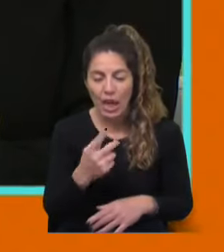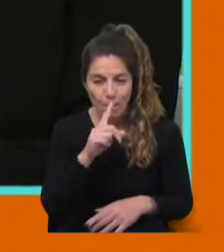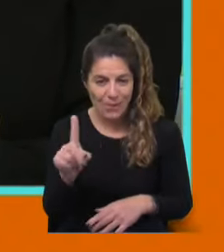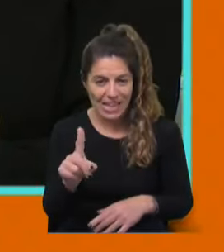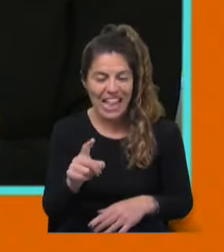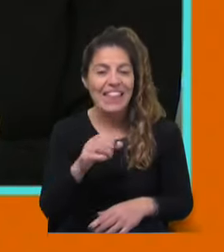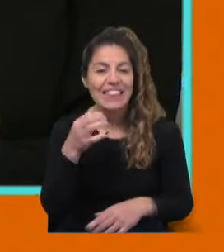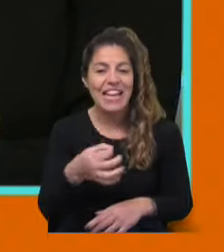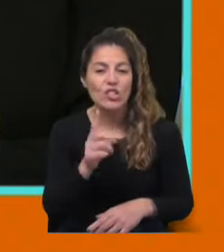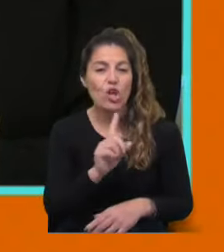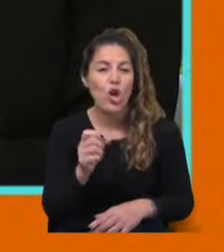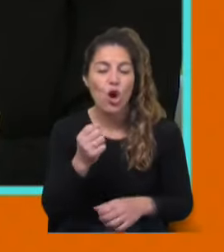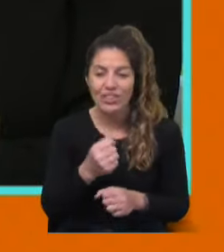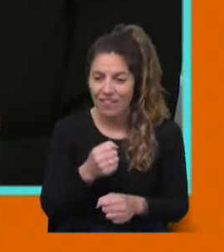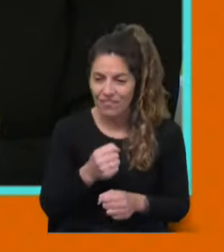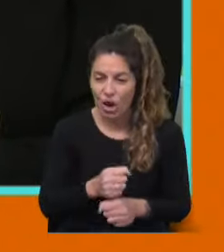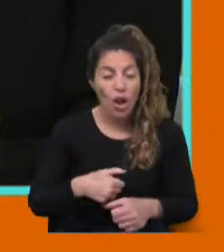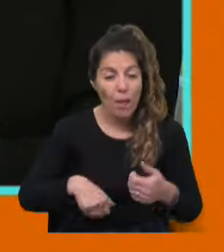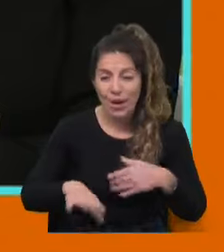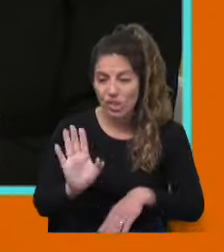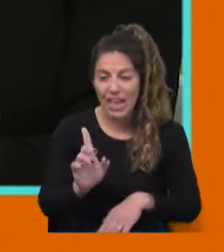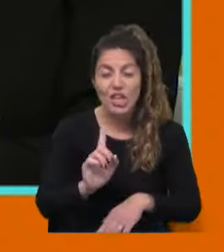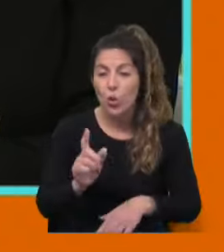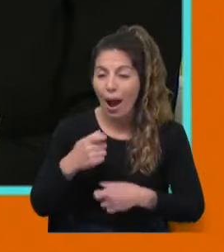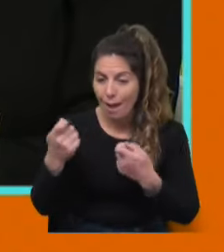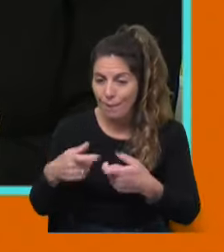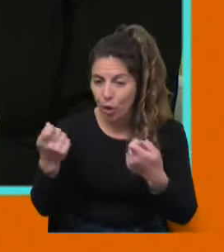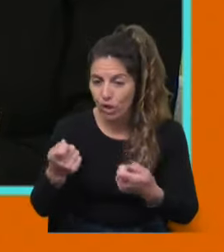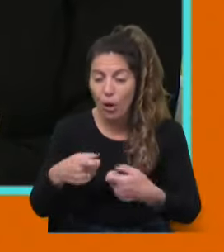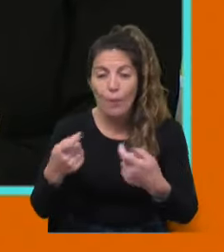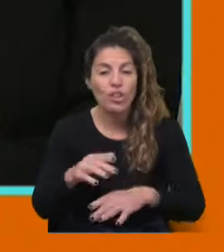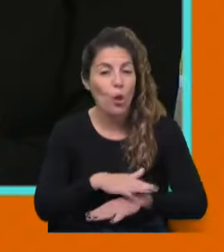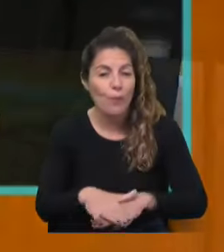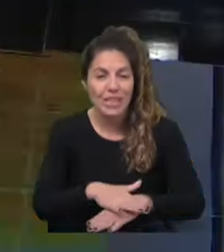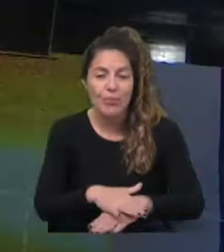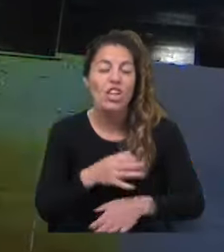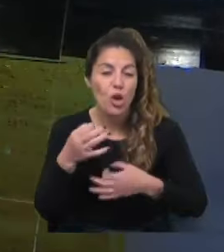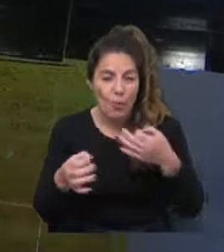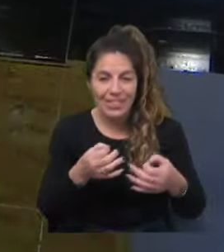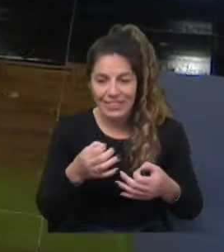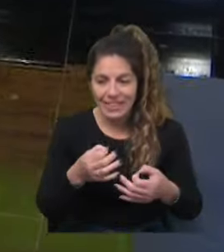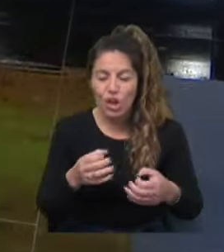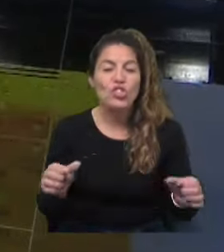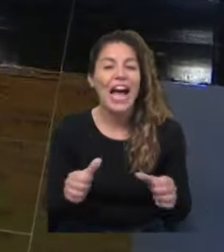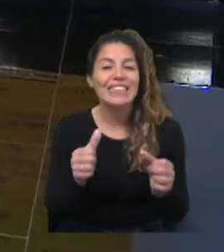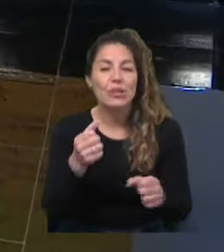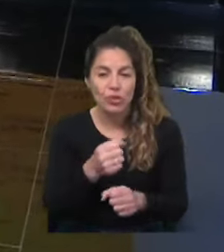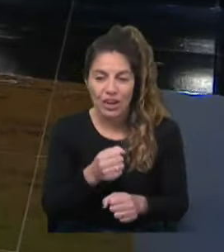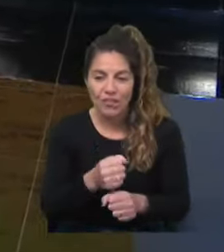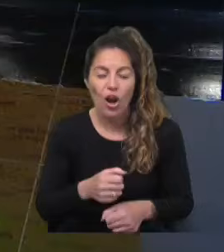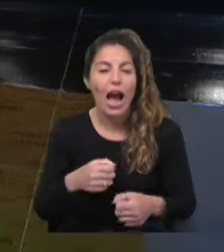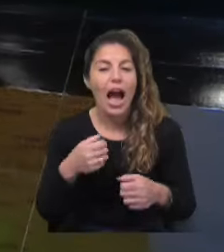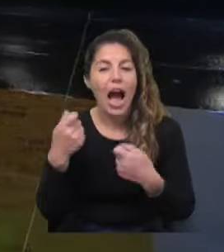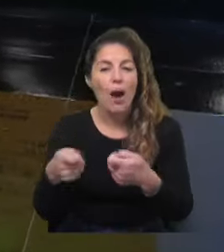ejercicio. Amplia mayoría. Amplia mayoría. ¿Y esos no aportan o aportan un mínimo? No, ¿cómo? No, eso es lo que iba a explicar. Los activos aportan por